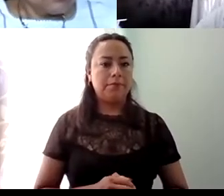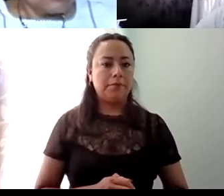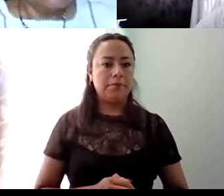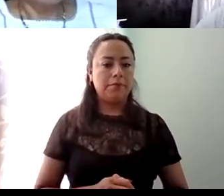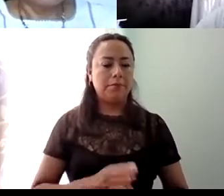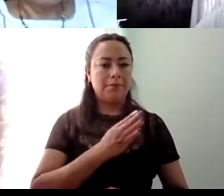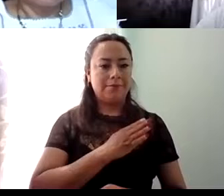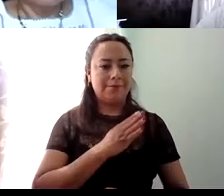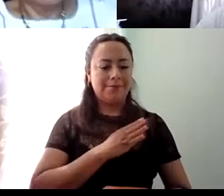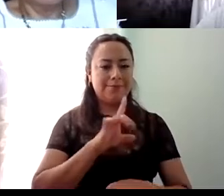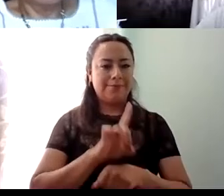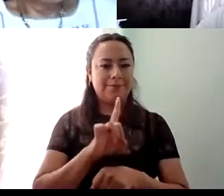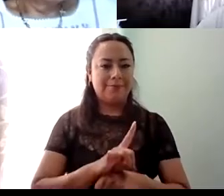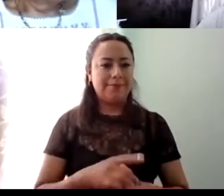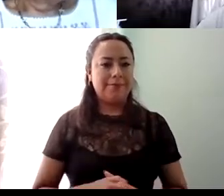días todavía.